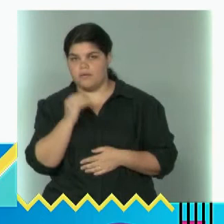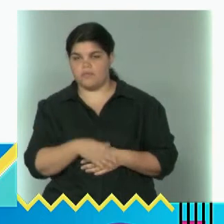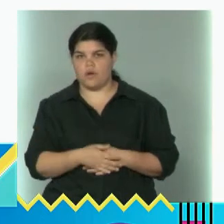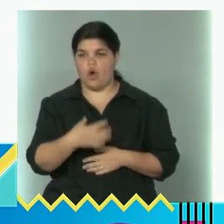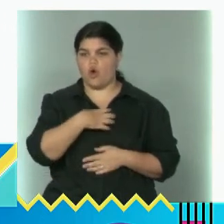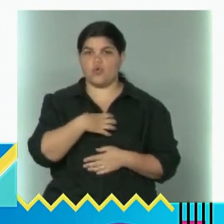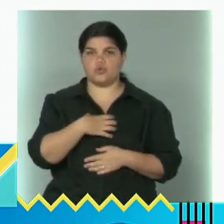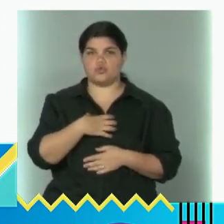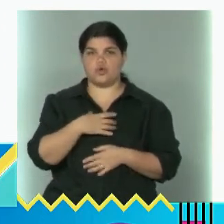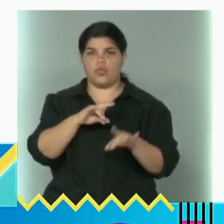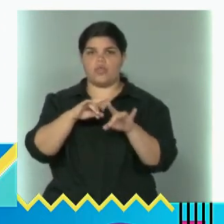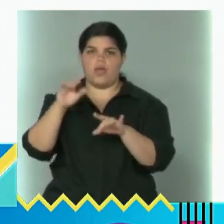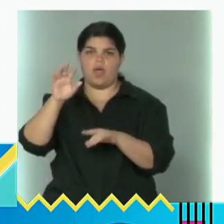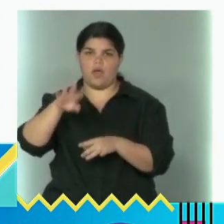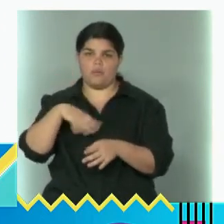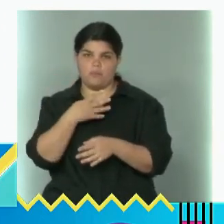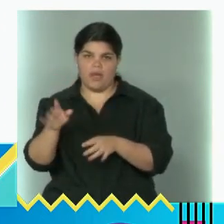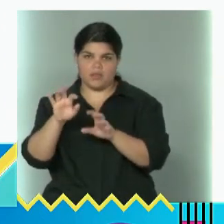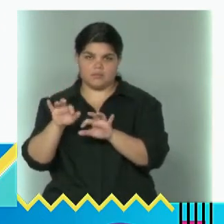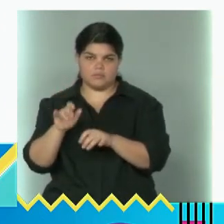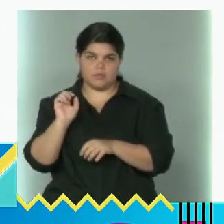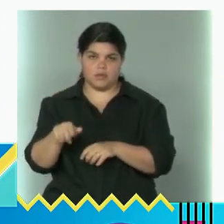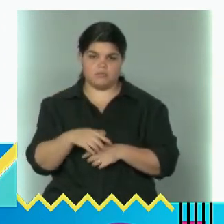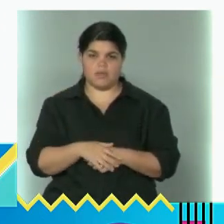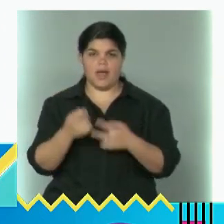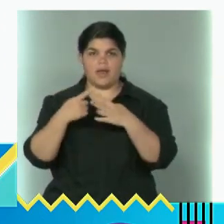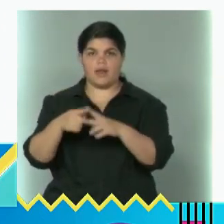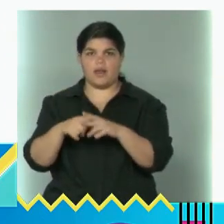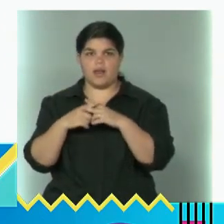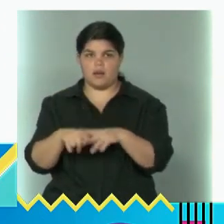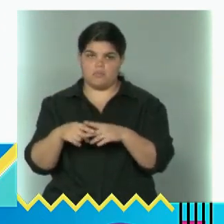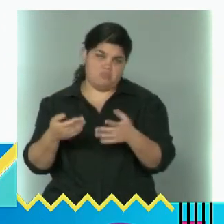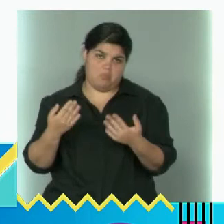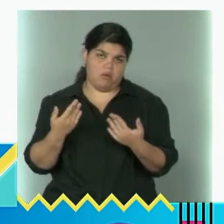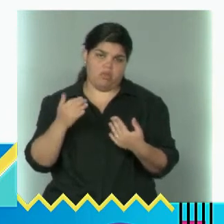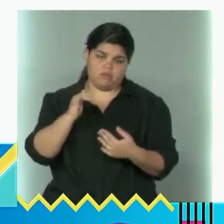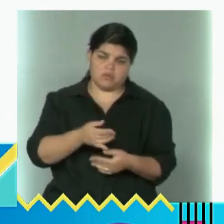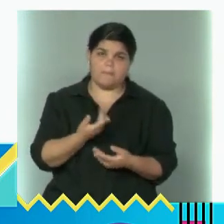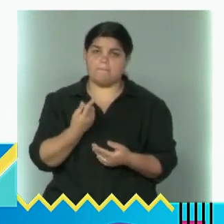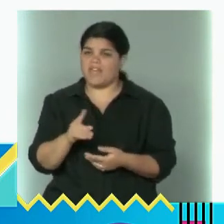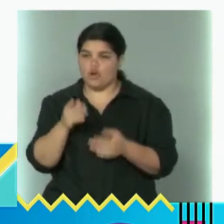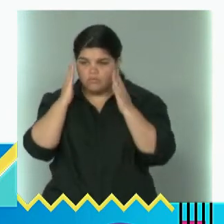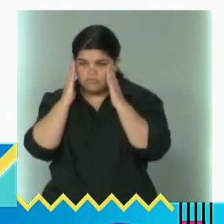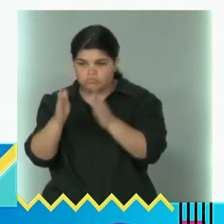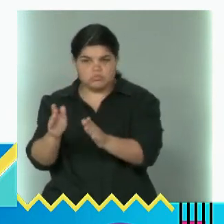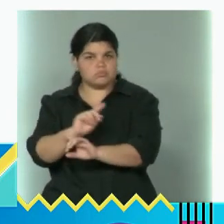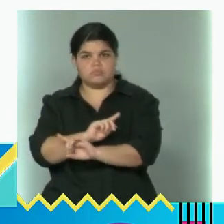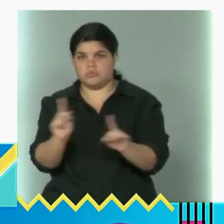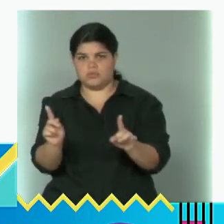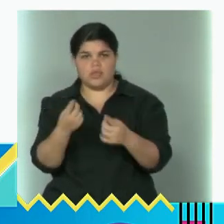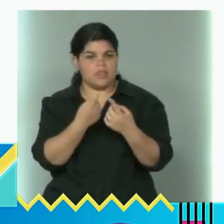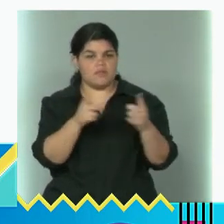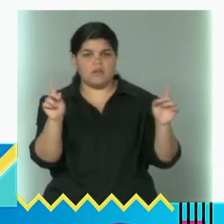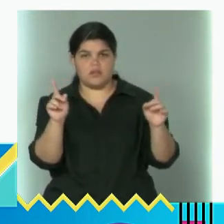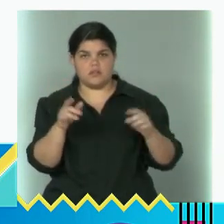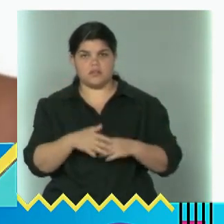de Excel, sino es que voy a aprender una herramienta y con eso el coaching, que puede ocurrir, digamos, en el coaching, pero digo, no es a lo que apunta. Apunta a un